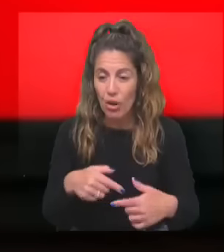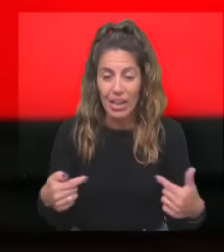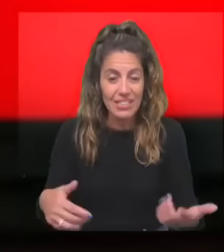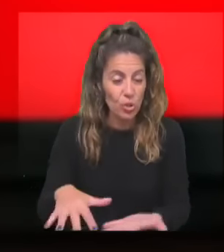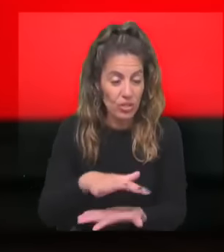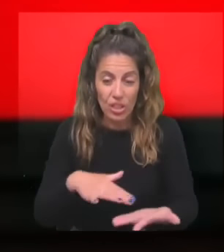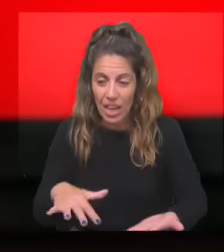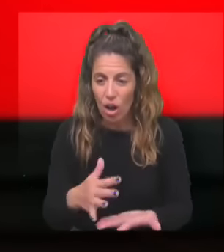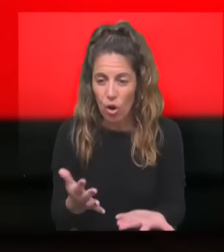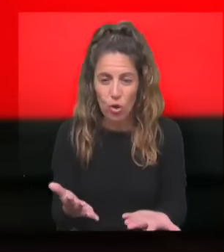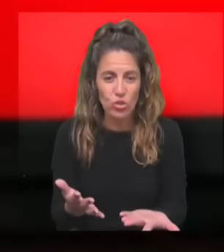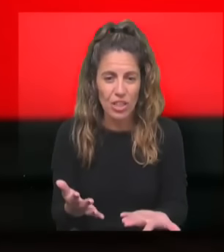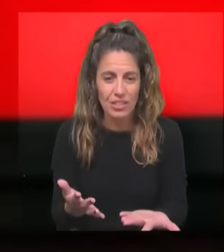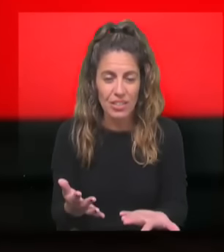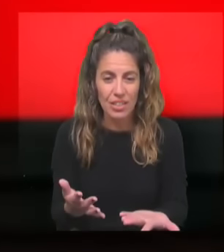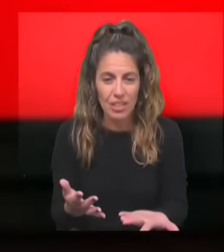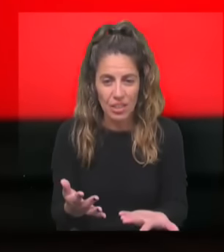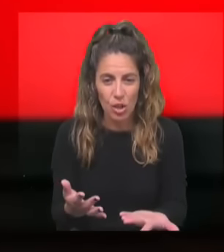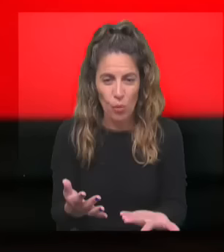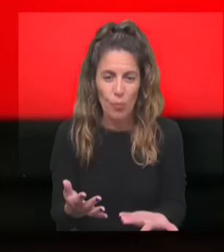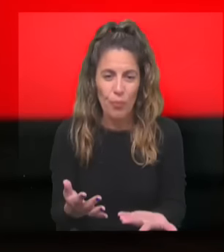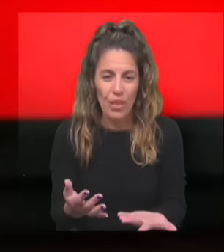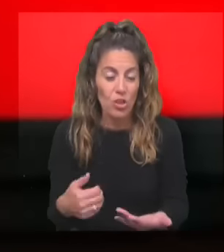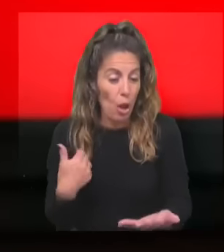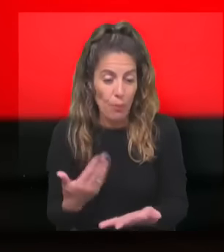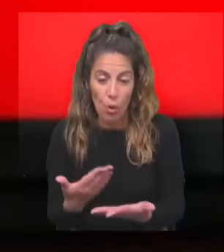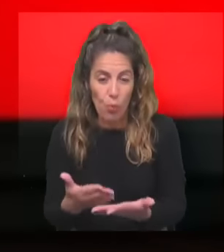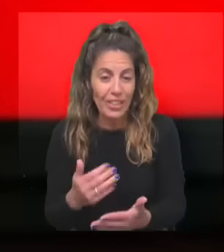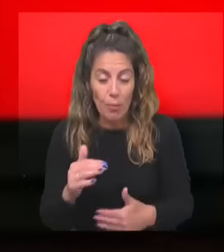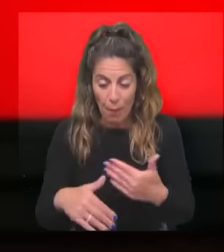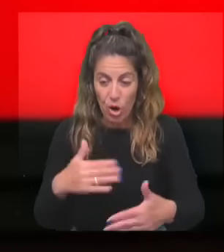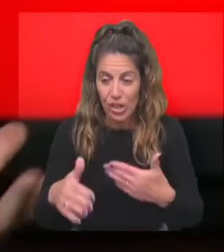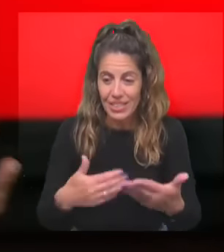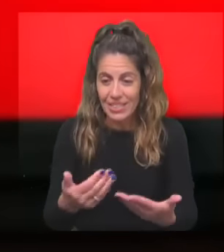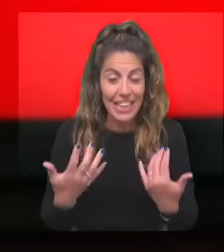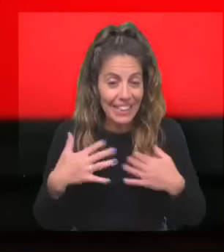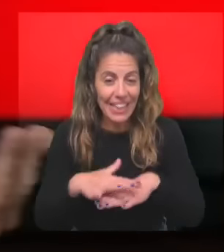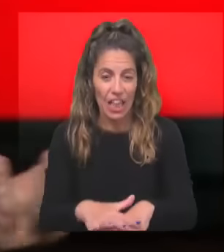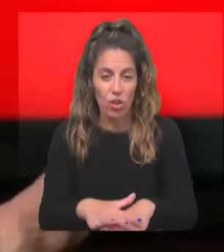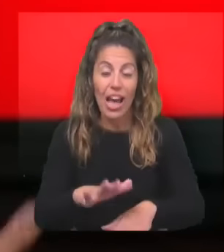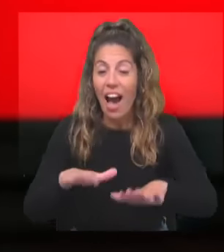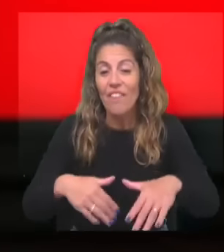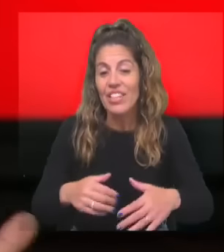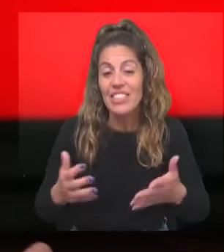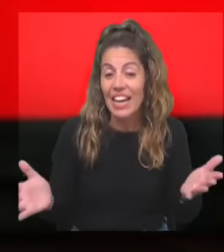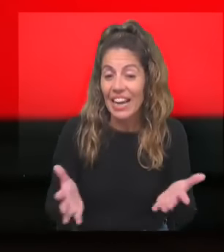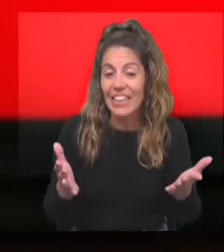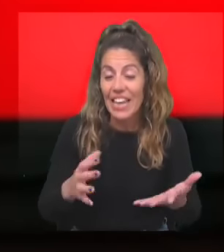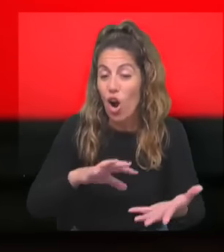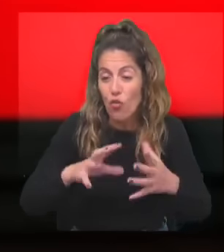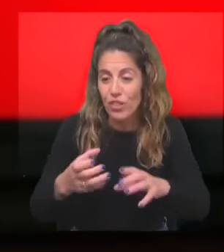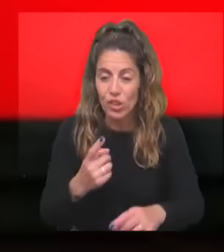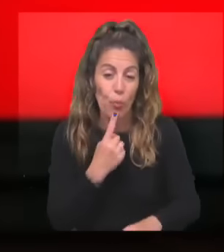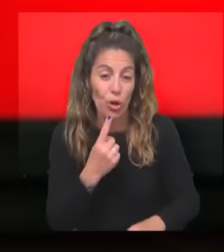digamos, sobre estos temas de propuestas más progresistas, integradoras, son las que a veces generan más conflictos políticos